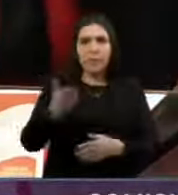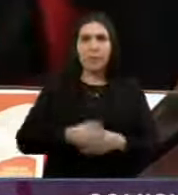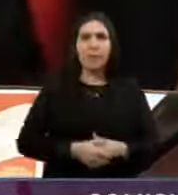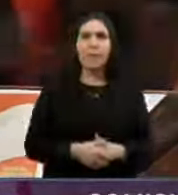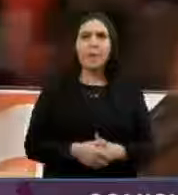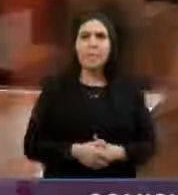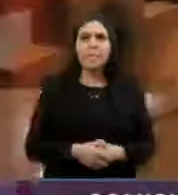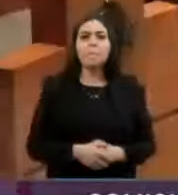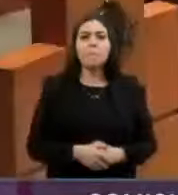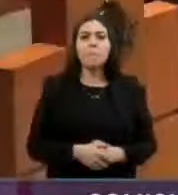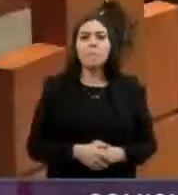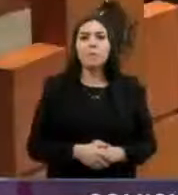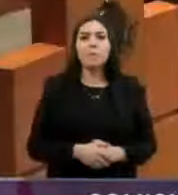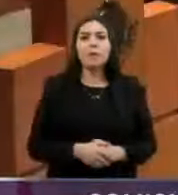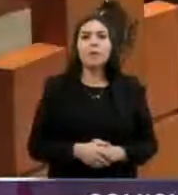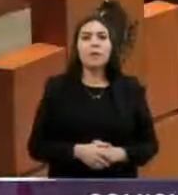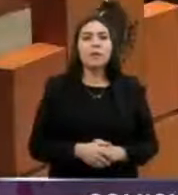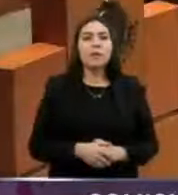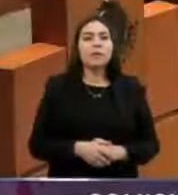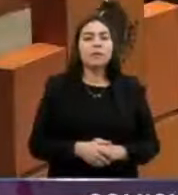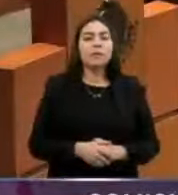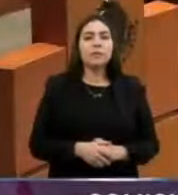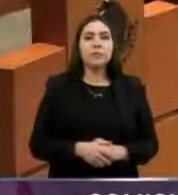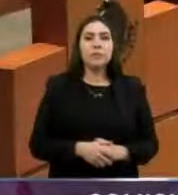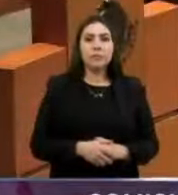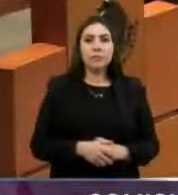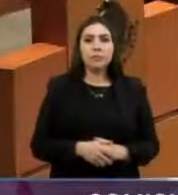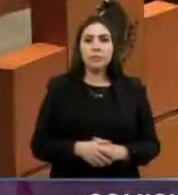No, sí, claro, pero de todas maneras.